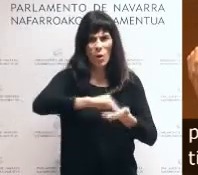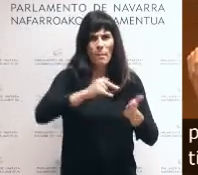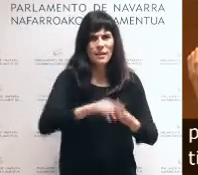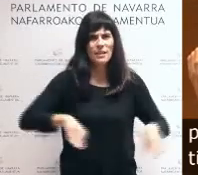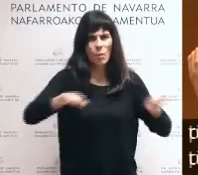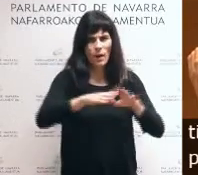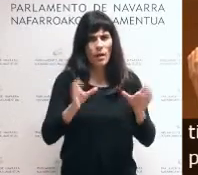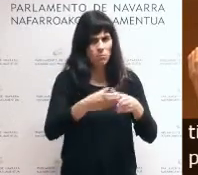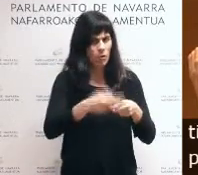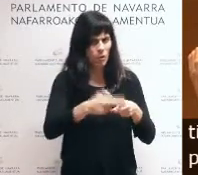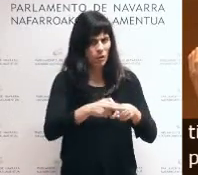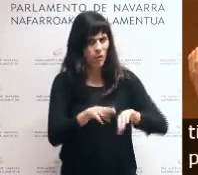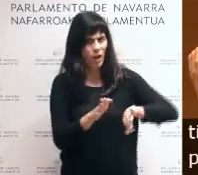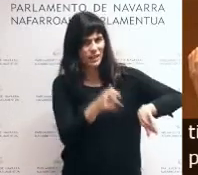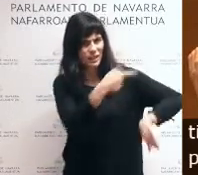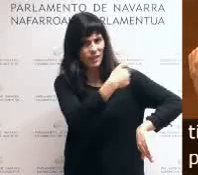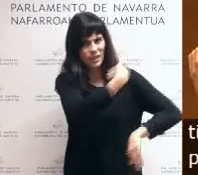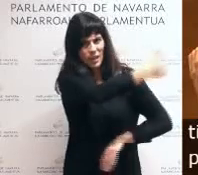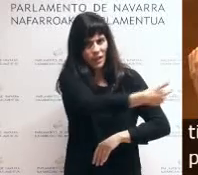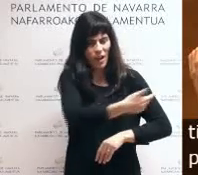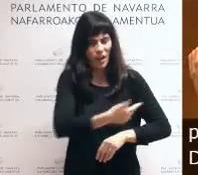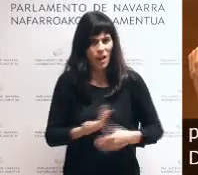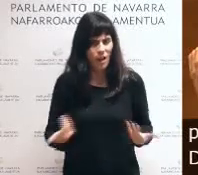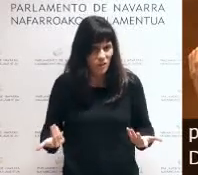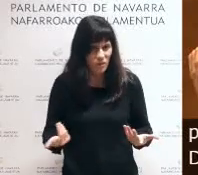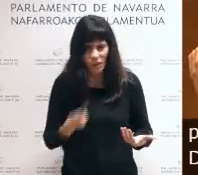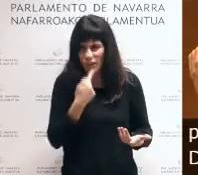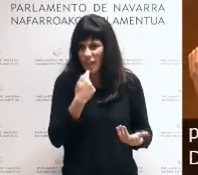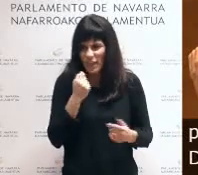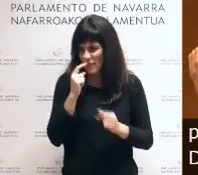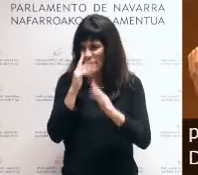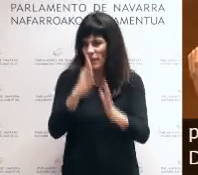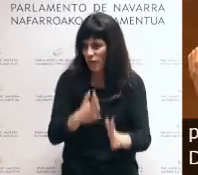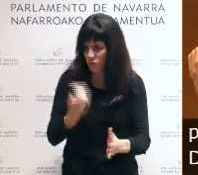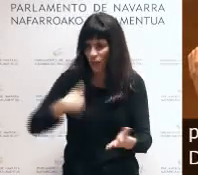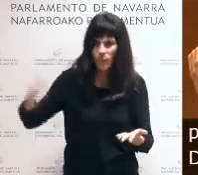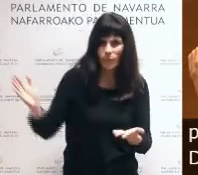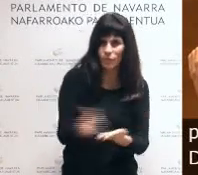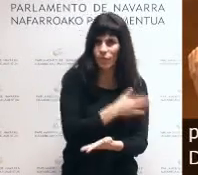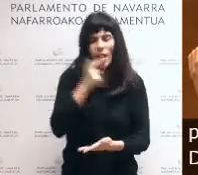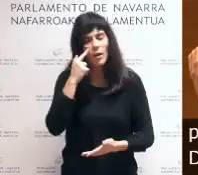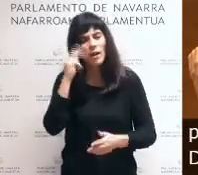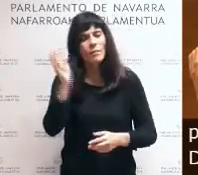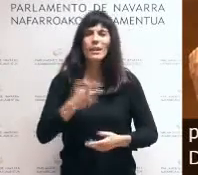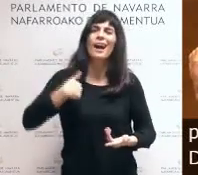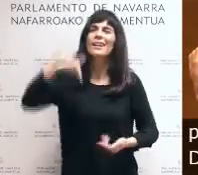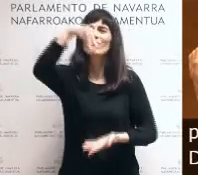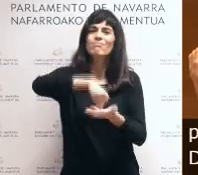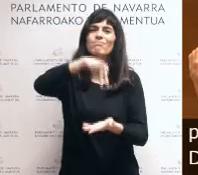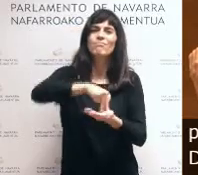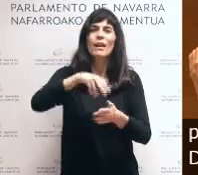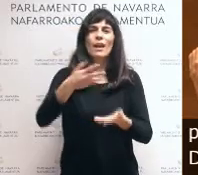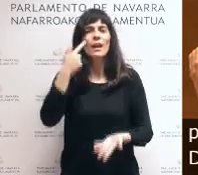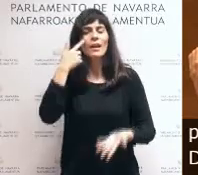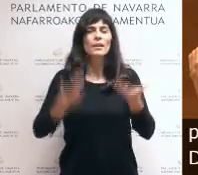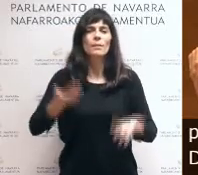izquierda. Decía que han debido pasar 10 años y ahora se avienen a equiparar. Otras medidas, como la